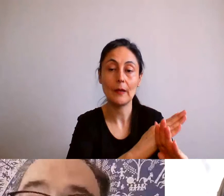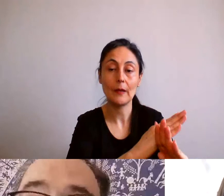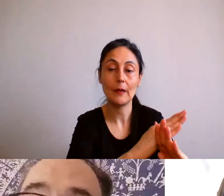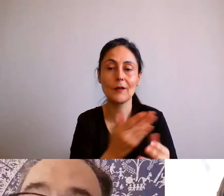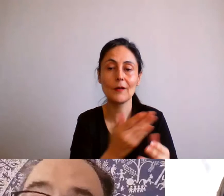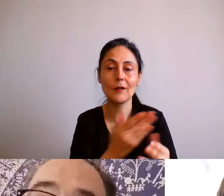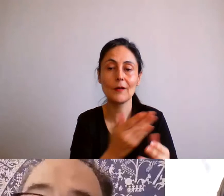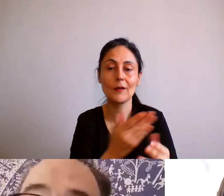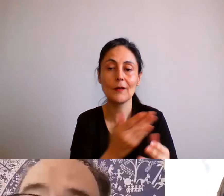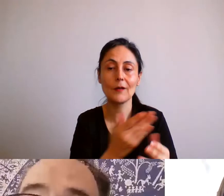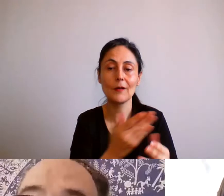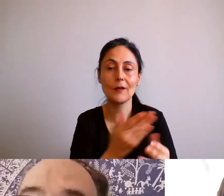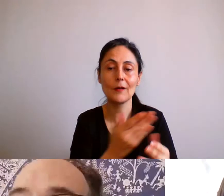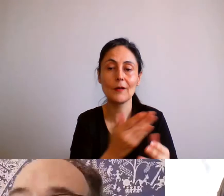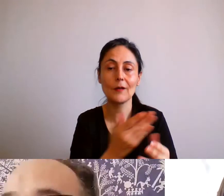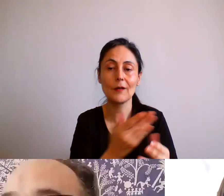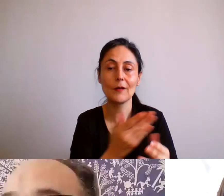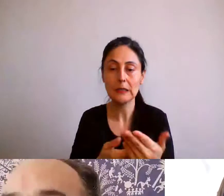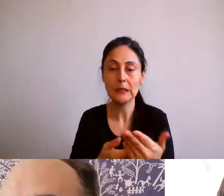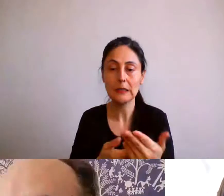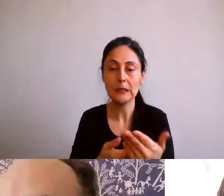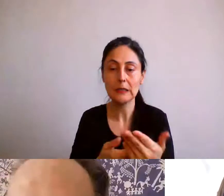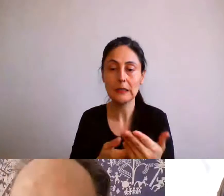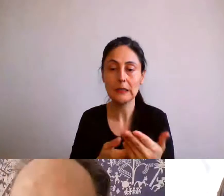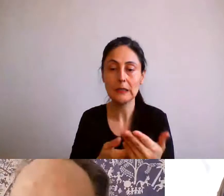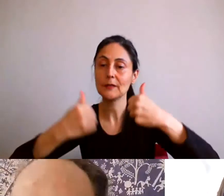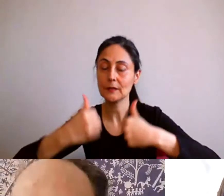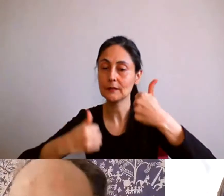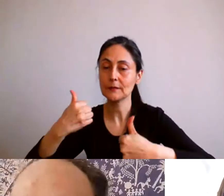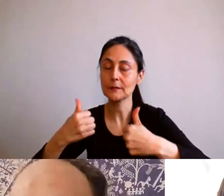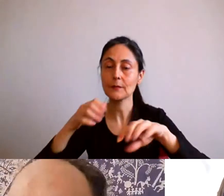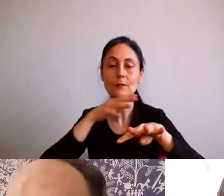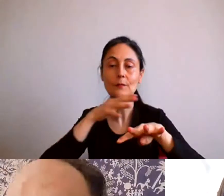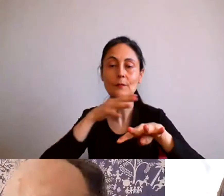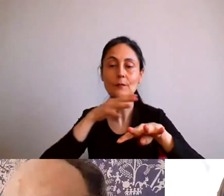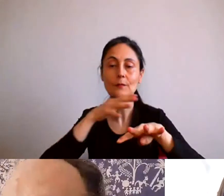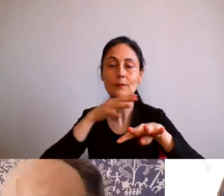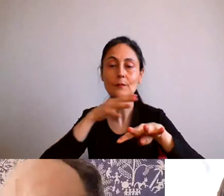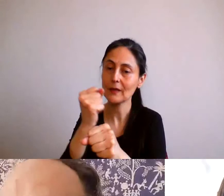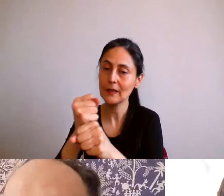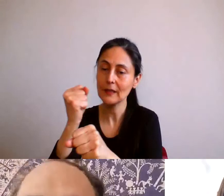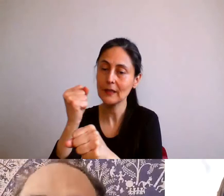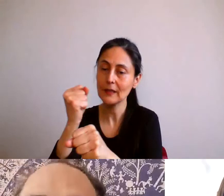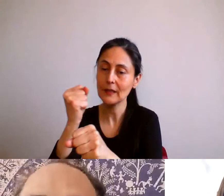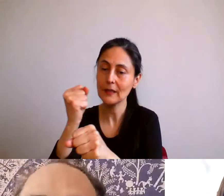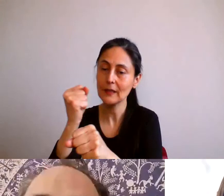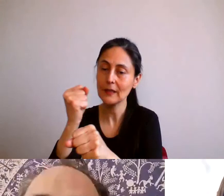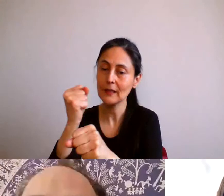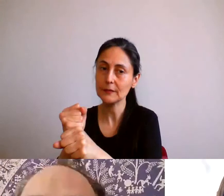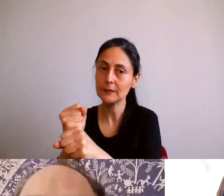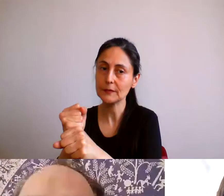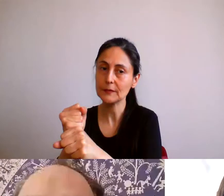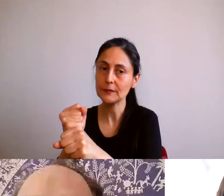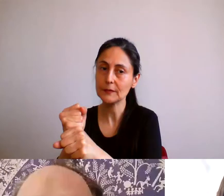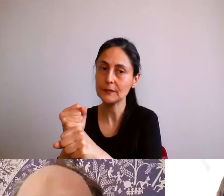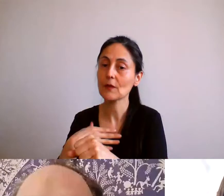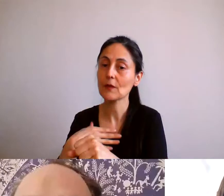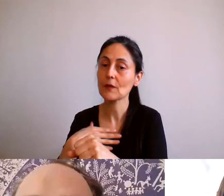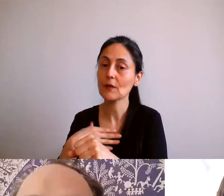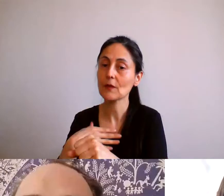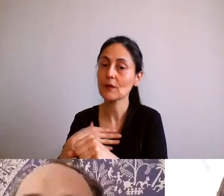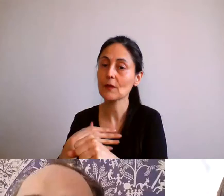un trabajo interdisciplinario, no sé, me imagino a mí una vez me pasó que teníamos que hacer algo con la OPD y eran,